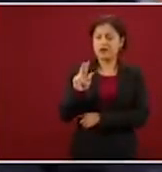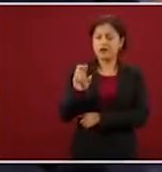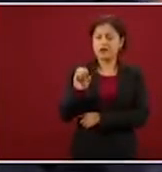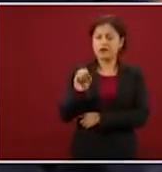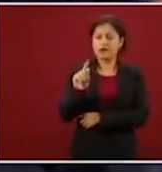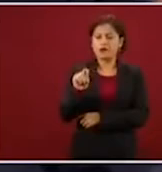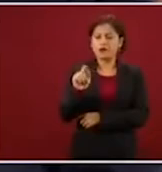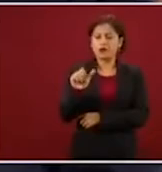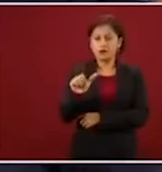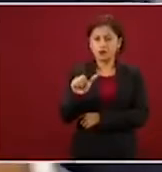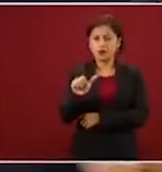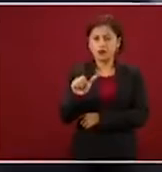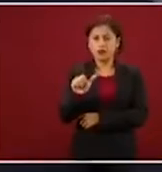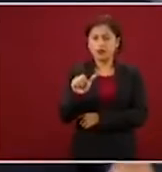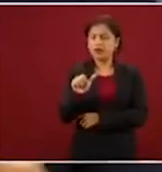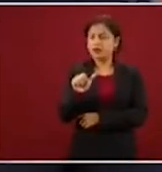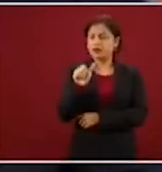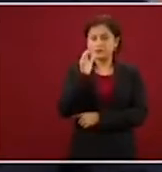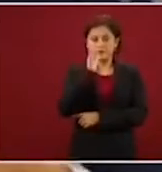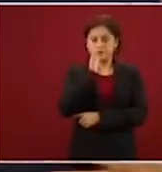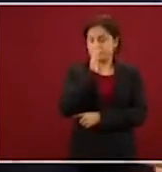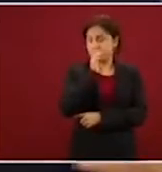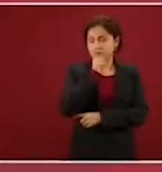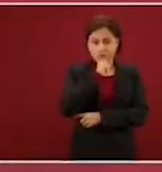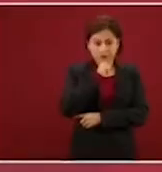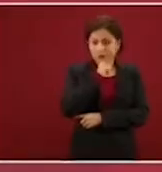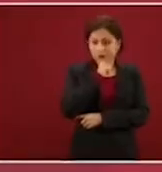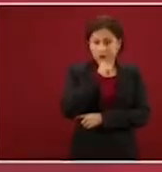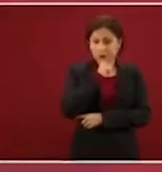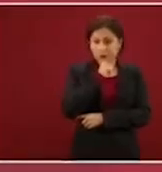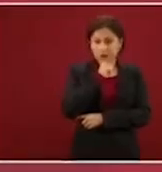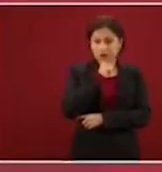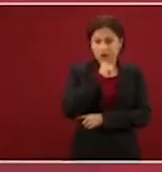y no se va a construir